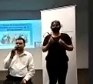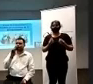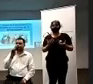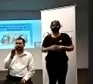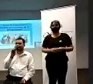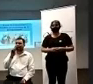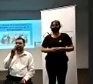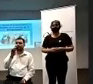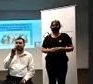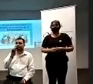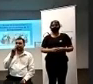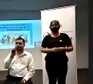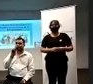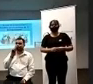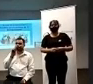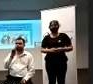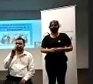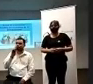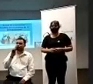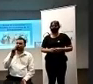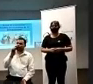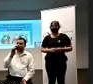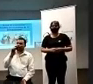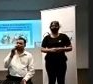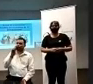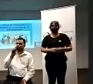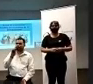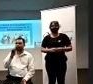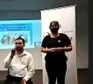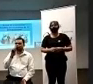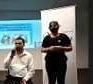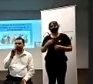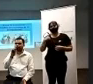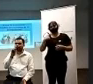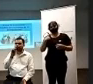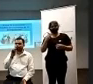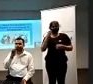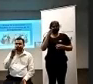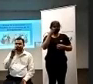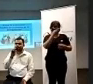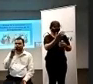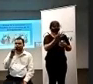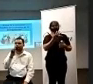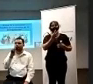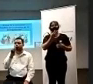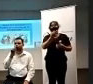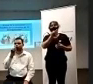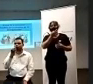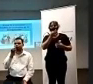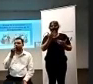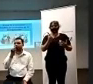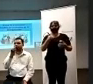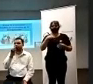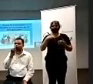donde puedes acceder a libros de braille. Pero si no puedes ir, si estás confinado, ¿Y cómo toco